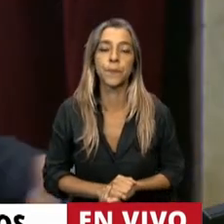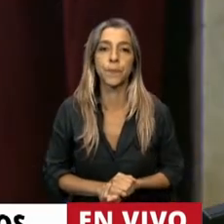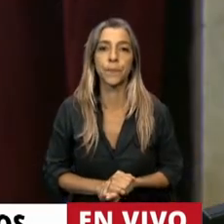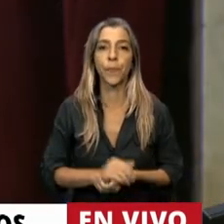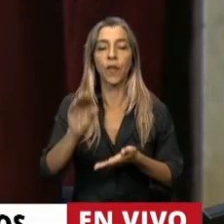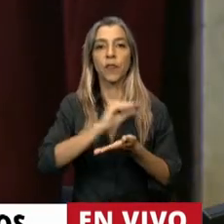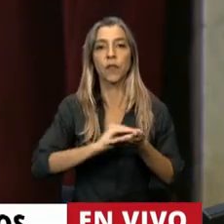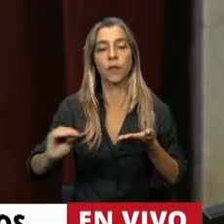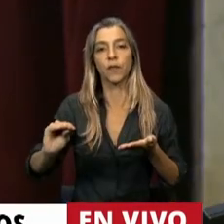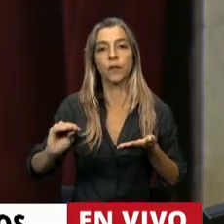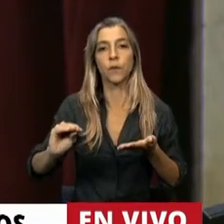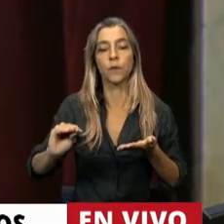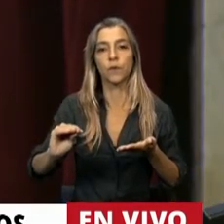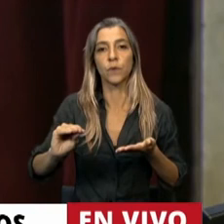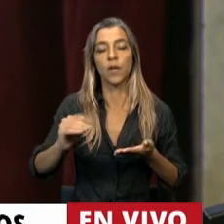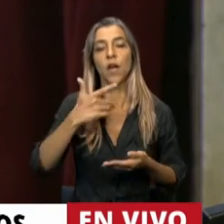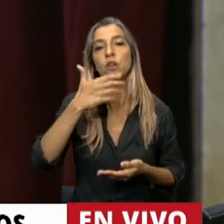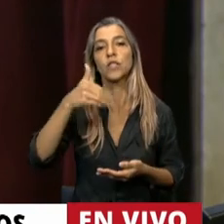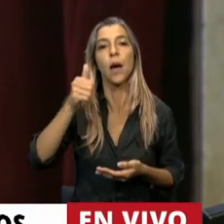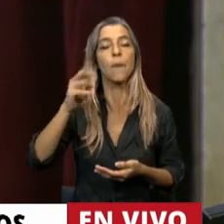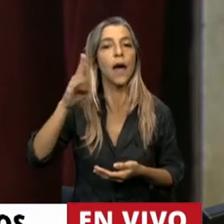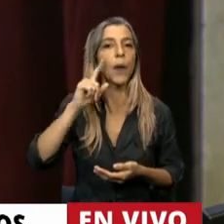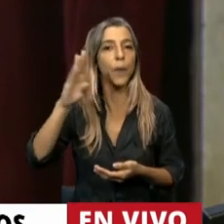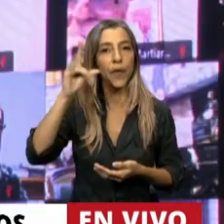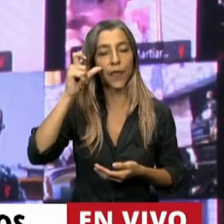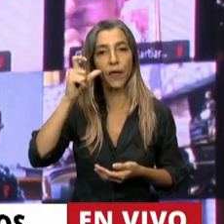diputado zamarbide federico